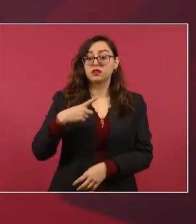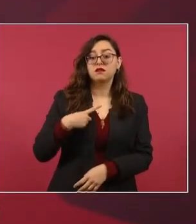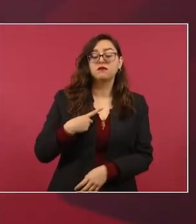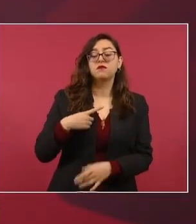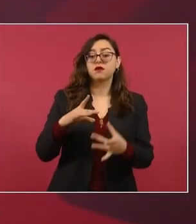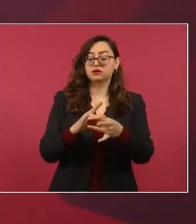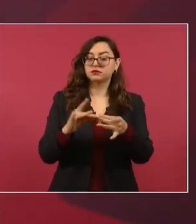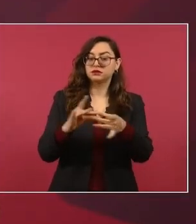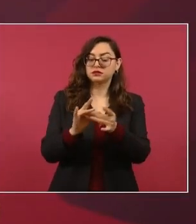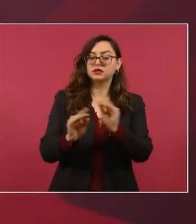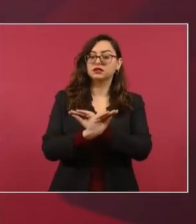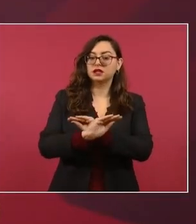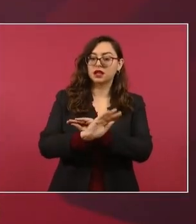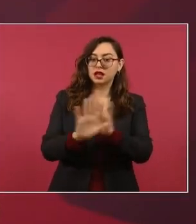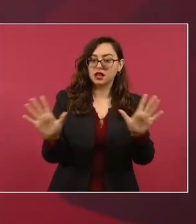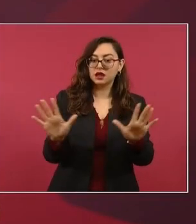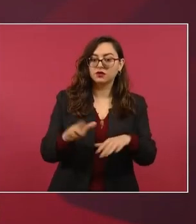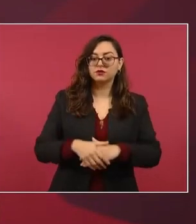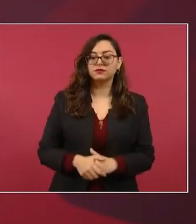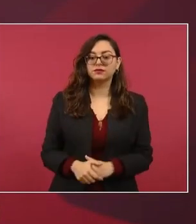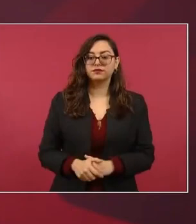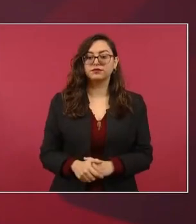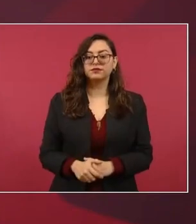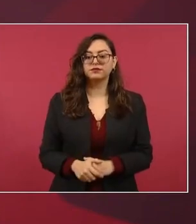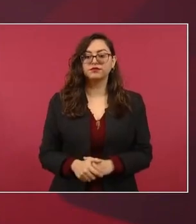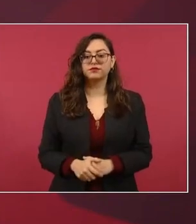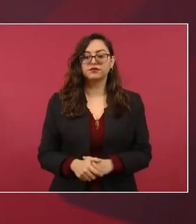licitaciones, los que